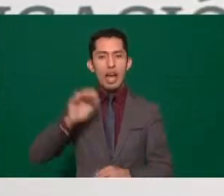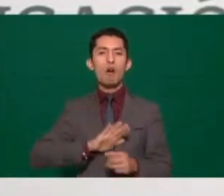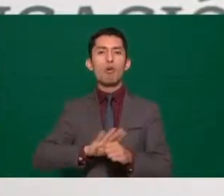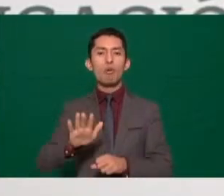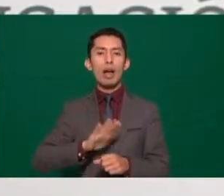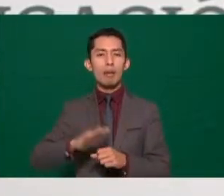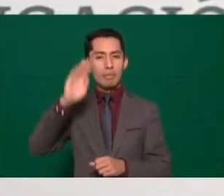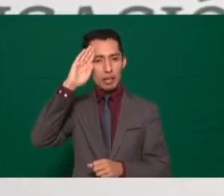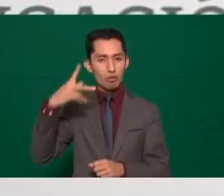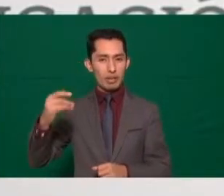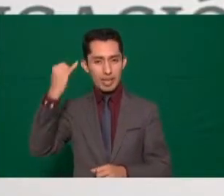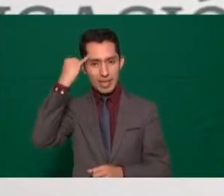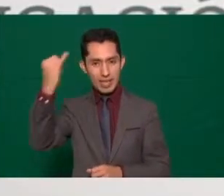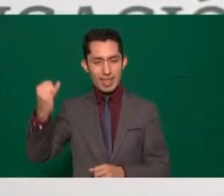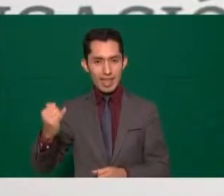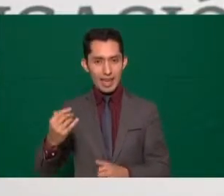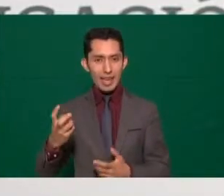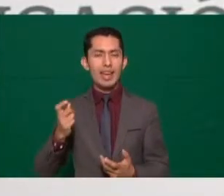cuál es